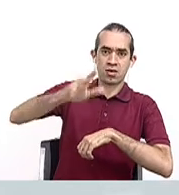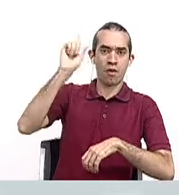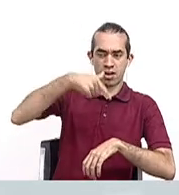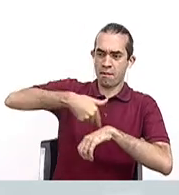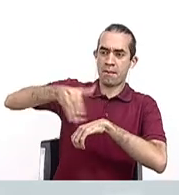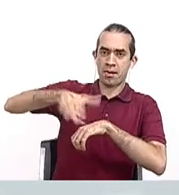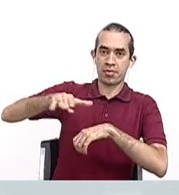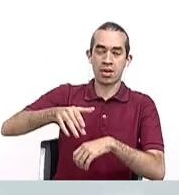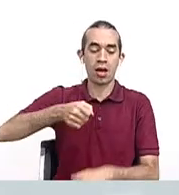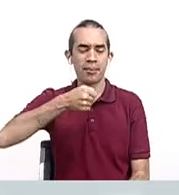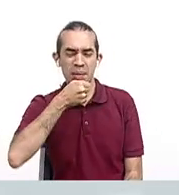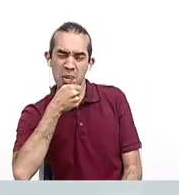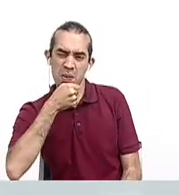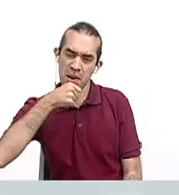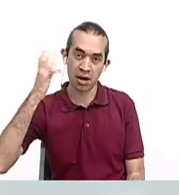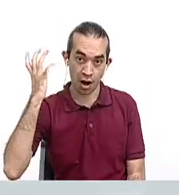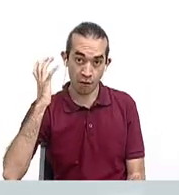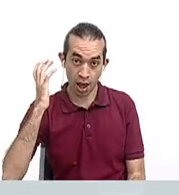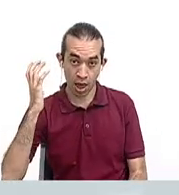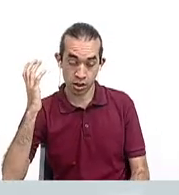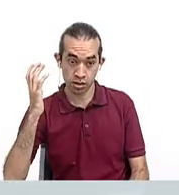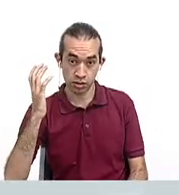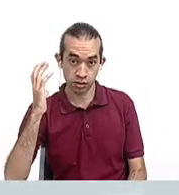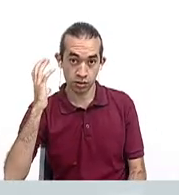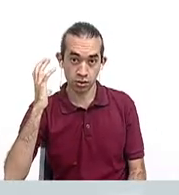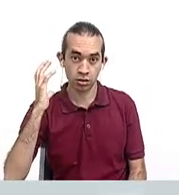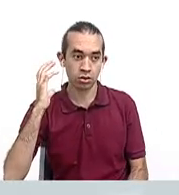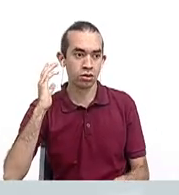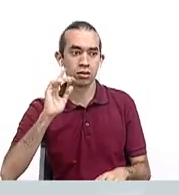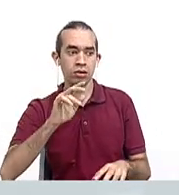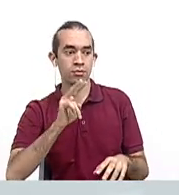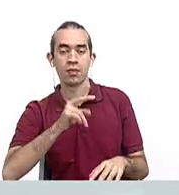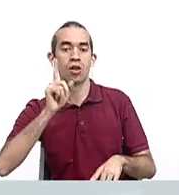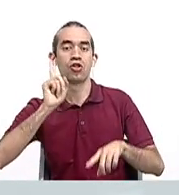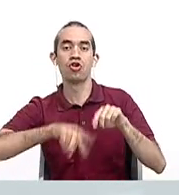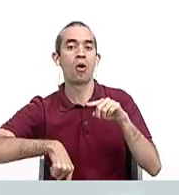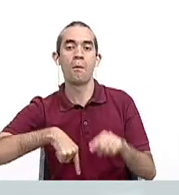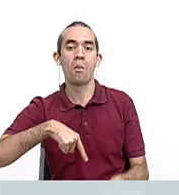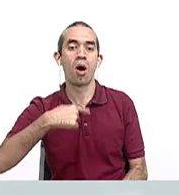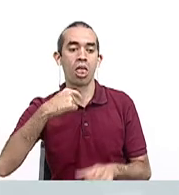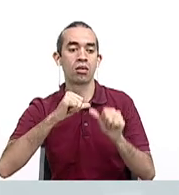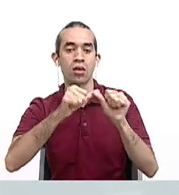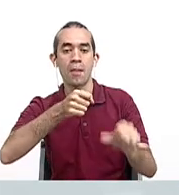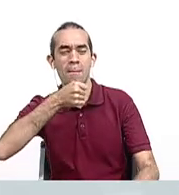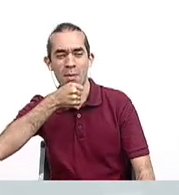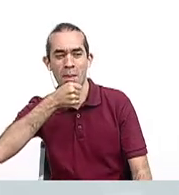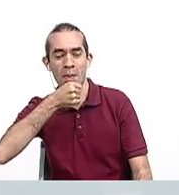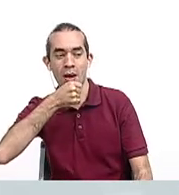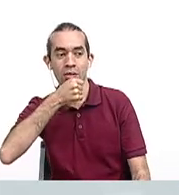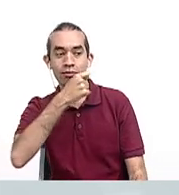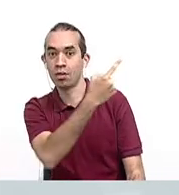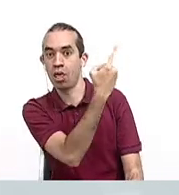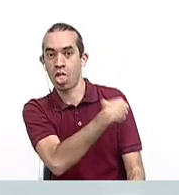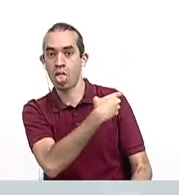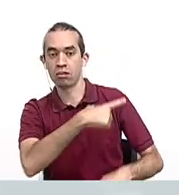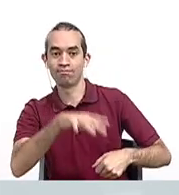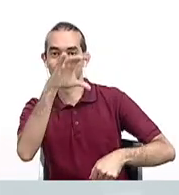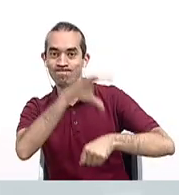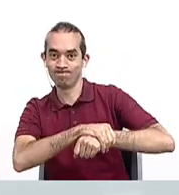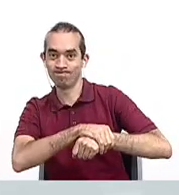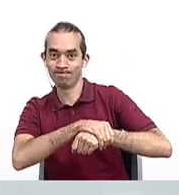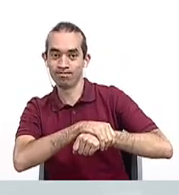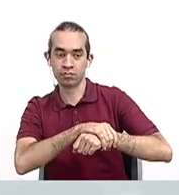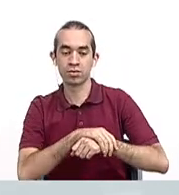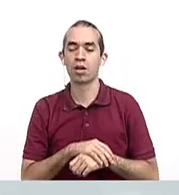termina don josé figueres dice no puedo seguir mandan a arrestarme lo apresan